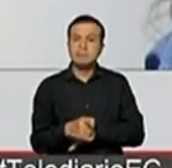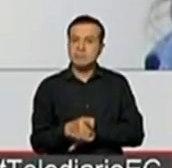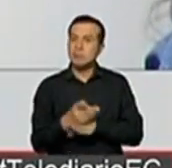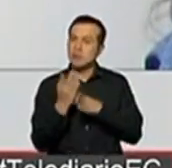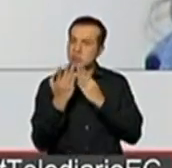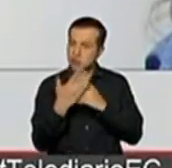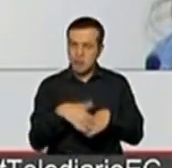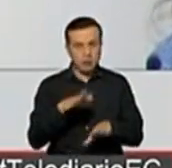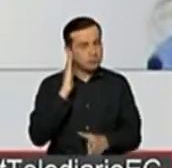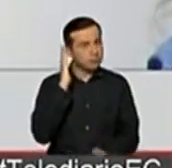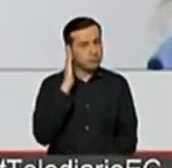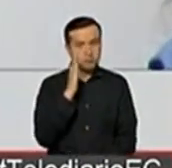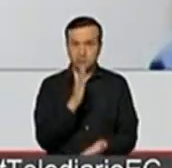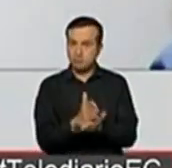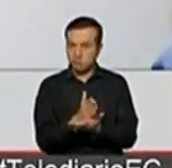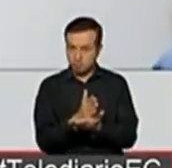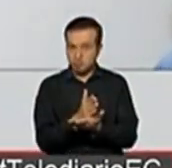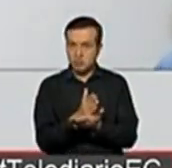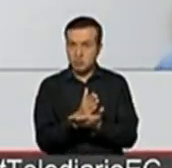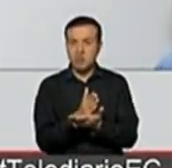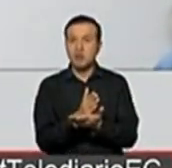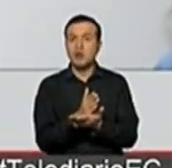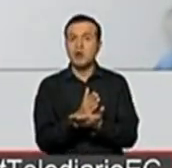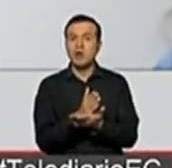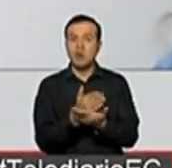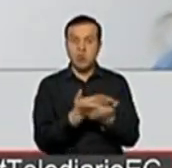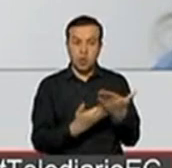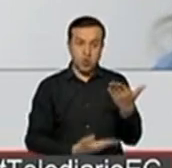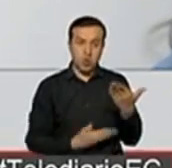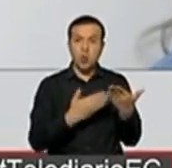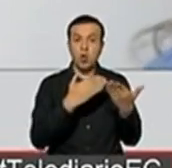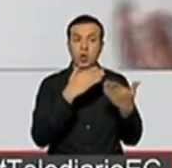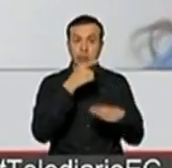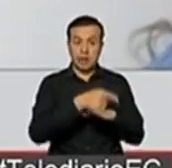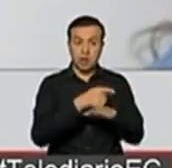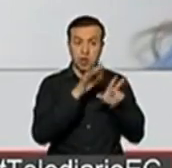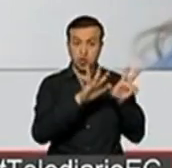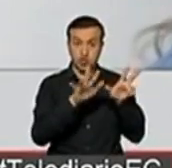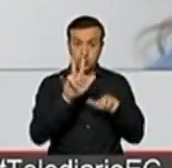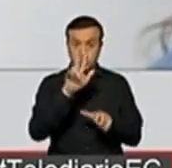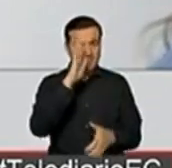sin efecto el decreto 883.